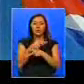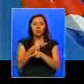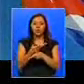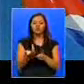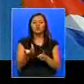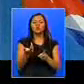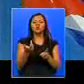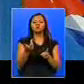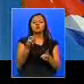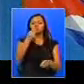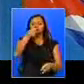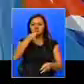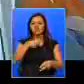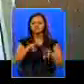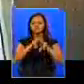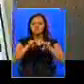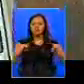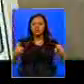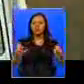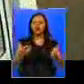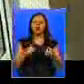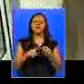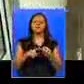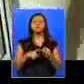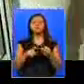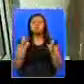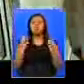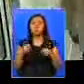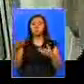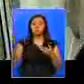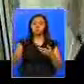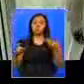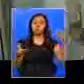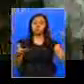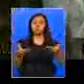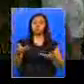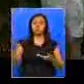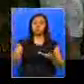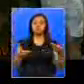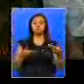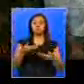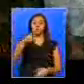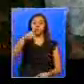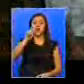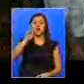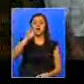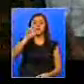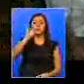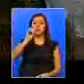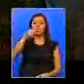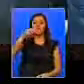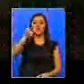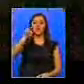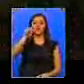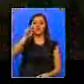medicinales, naturales, en donde pudimos recibir de parte de Pablo Hernández, que nos recibió con